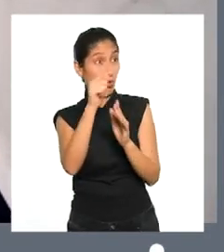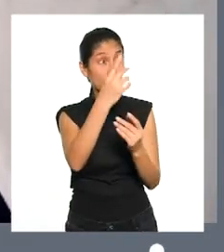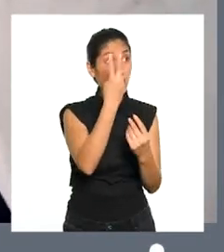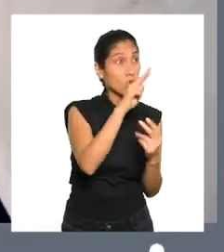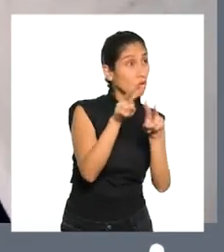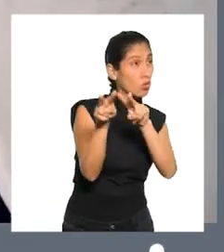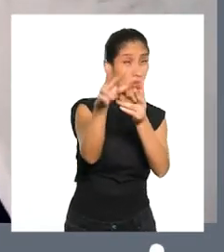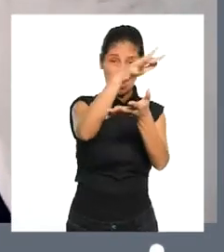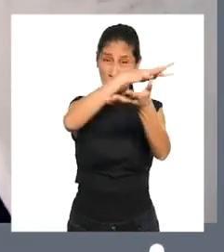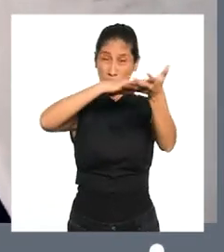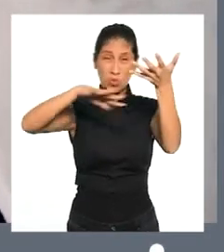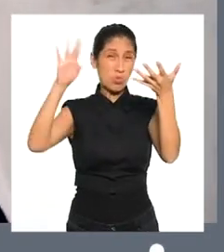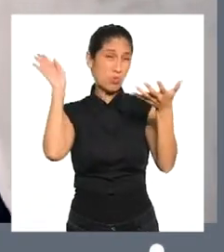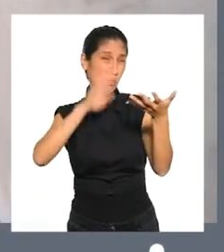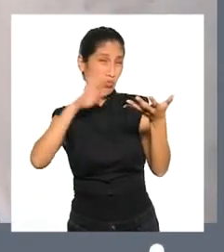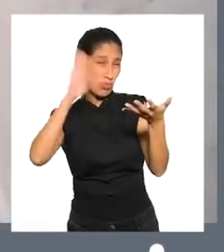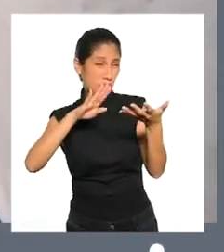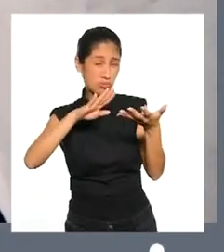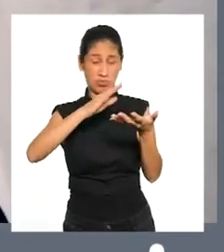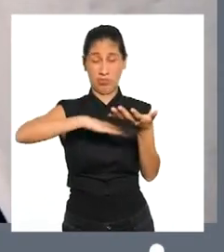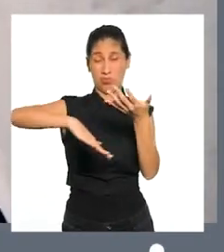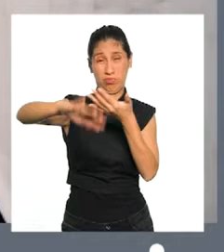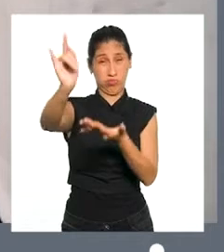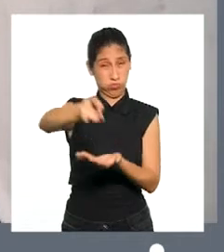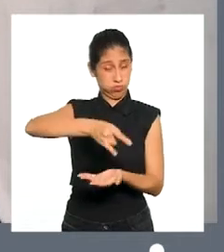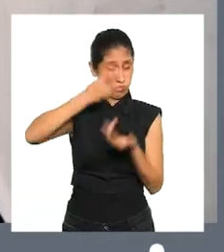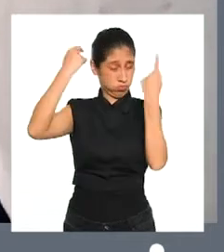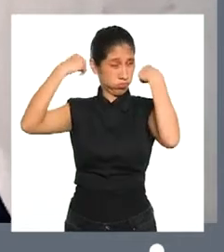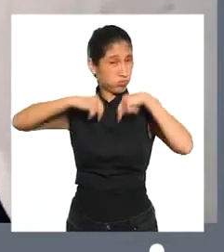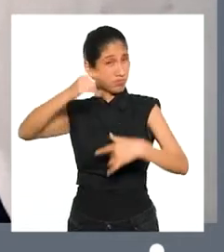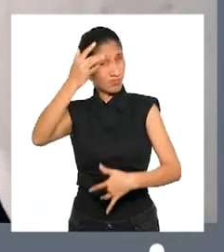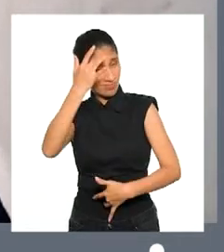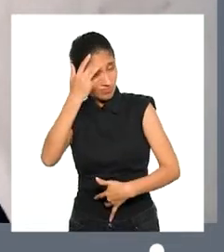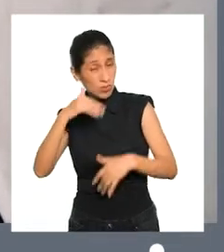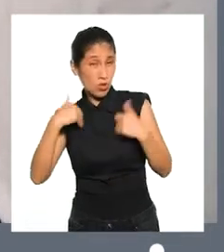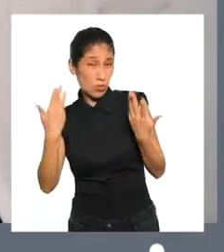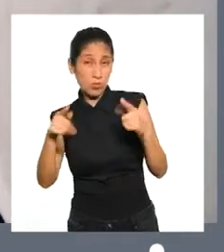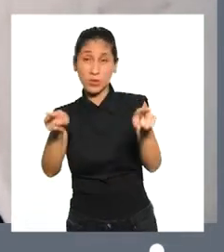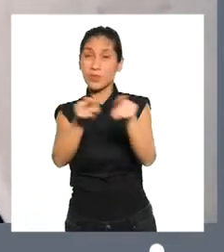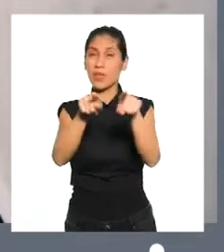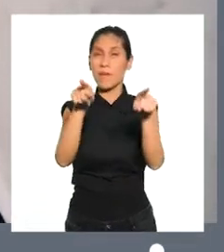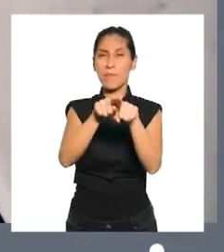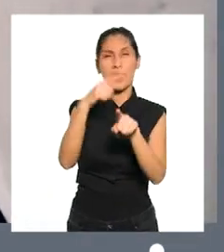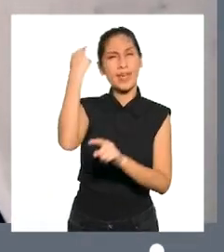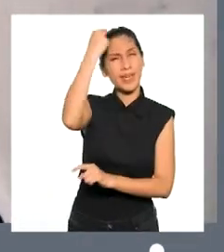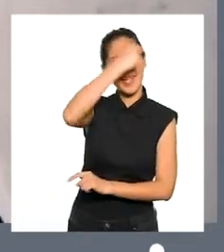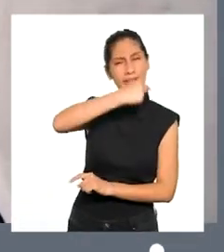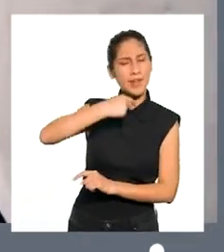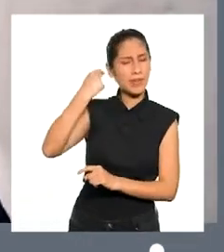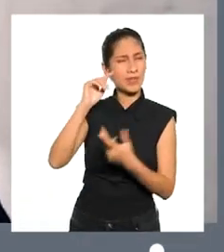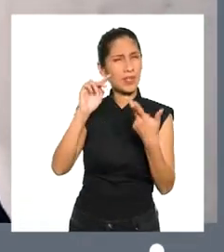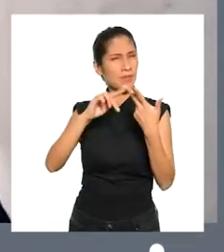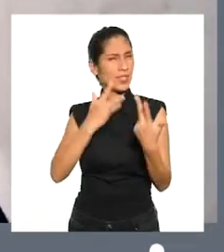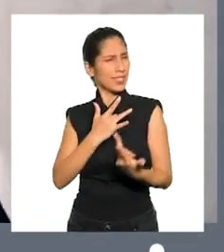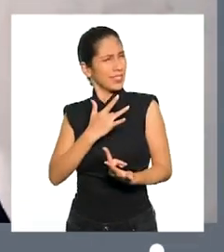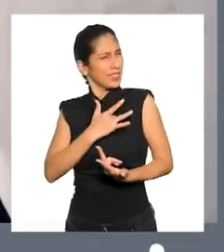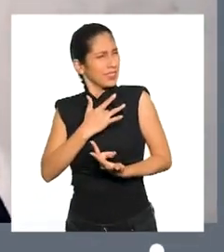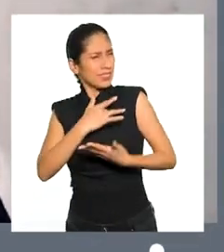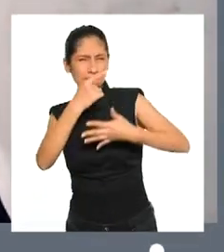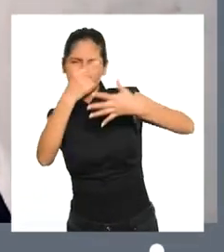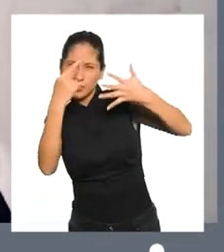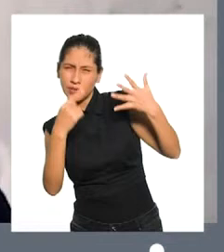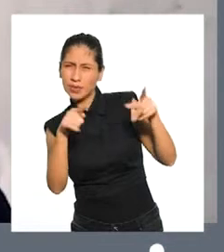con la contaminación, también nos puede afectar en el aspecto físico, en lo emocional, en